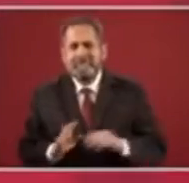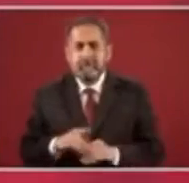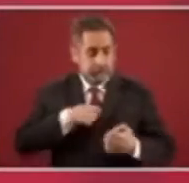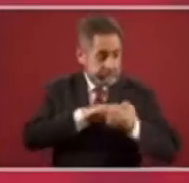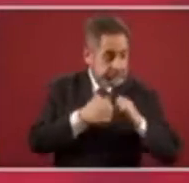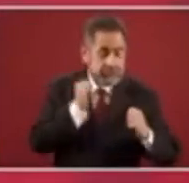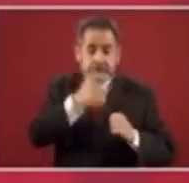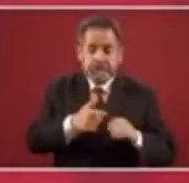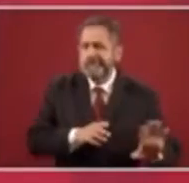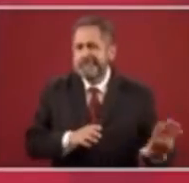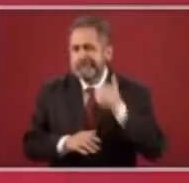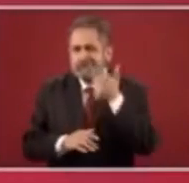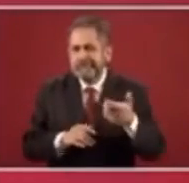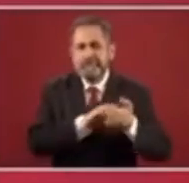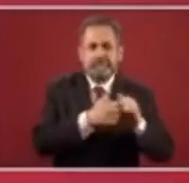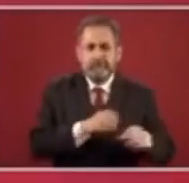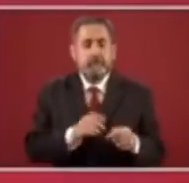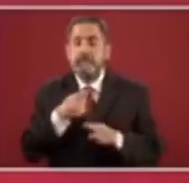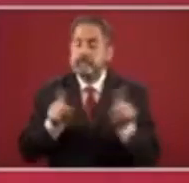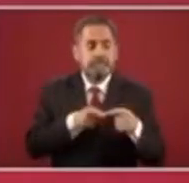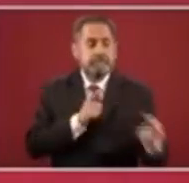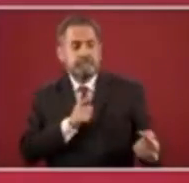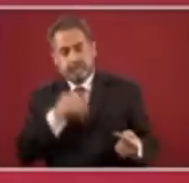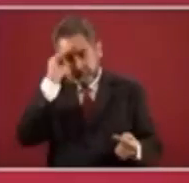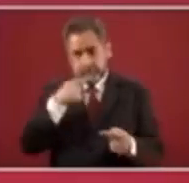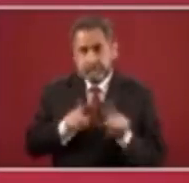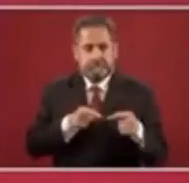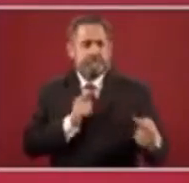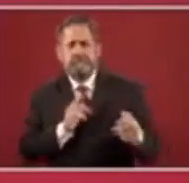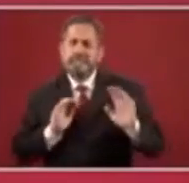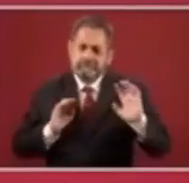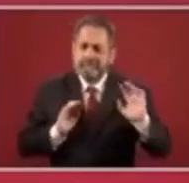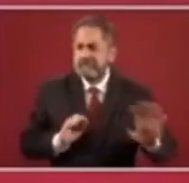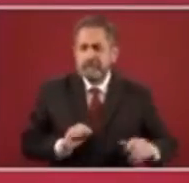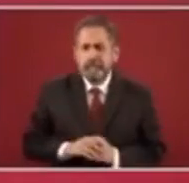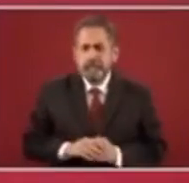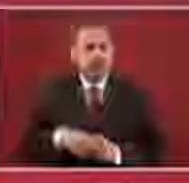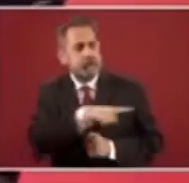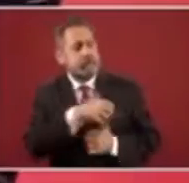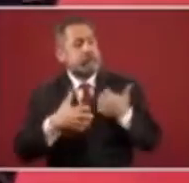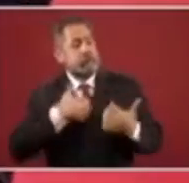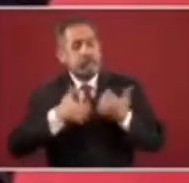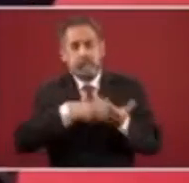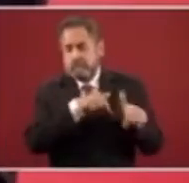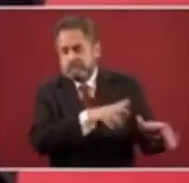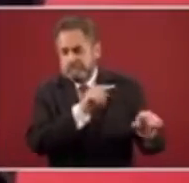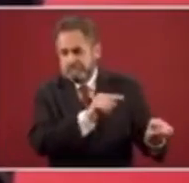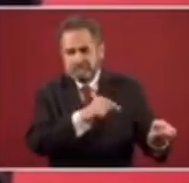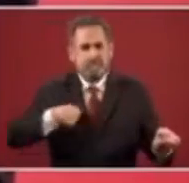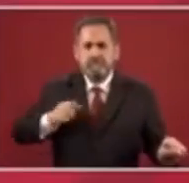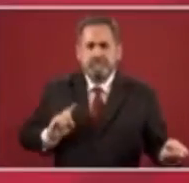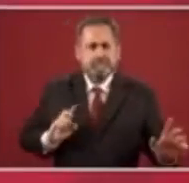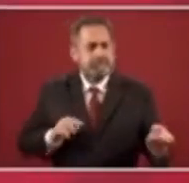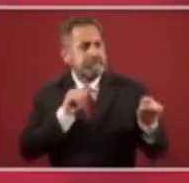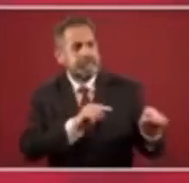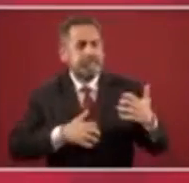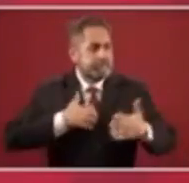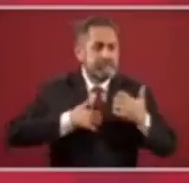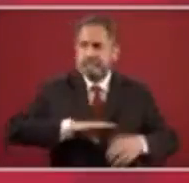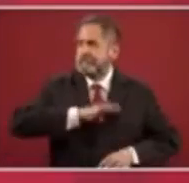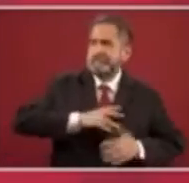enemigos, ni quiero tenerlos. Tengo adversarios. O sea, los corajudos son otros. O sea, están